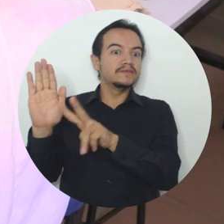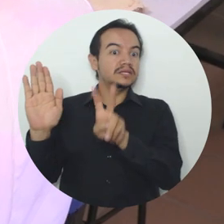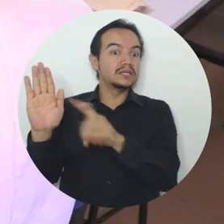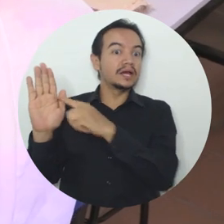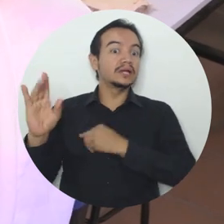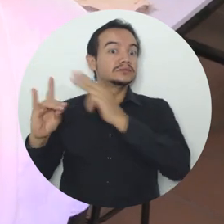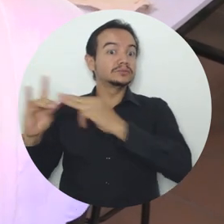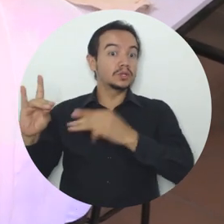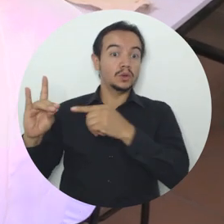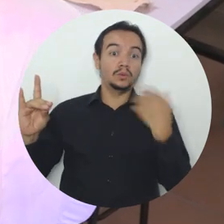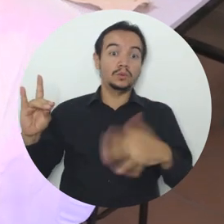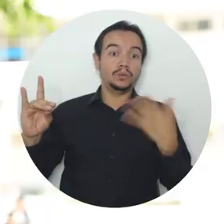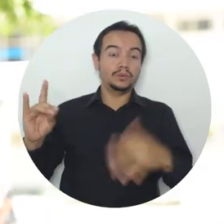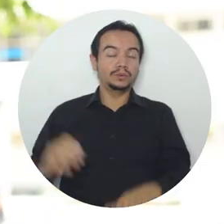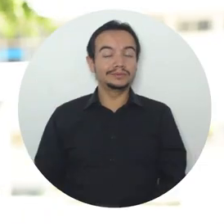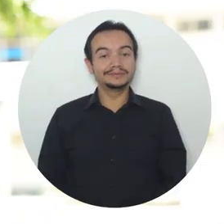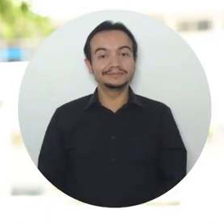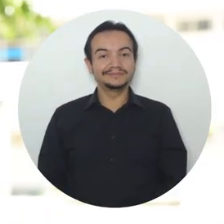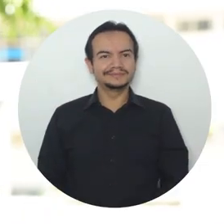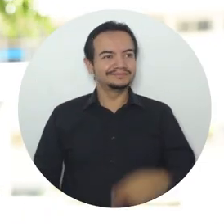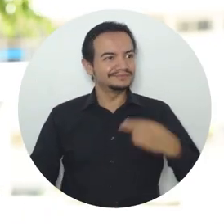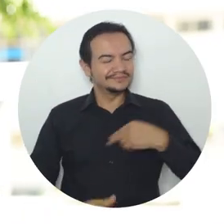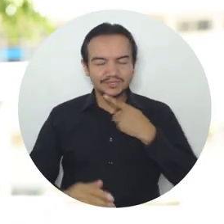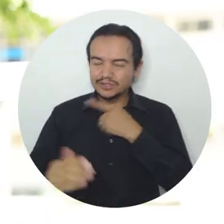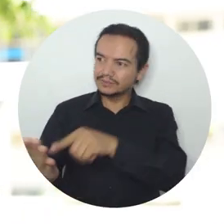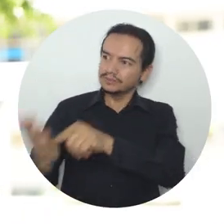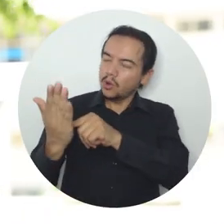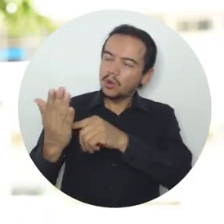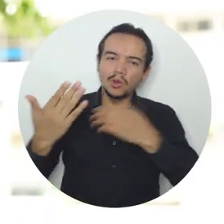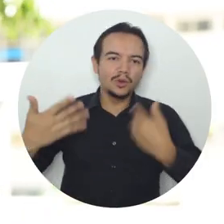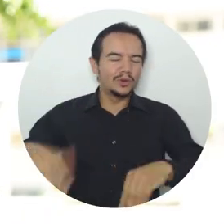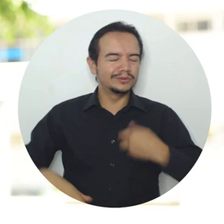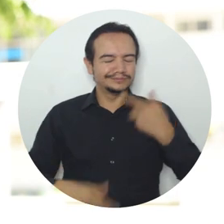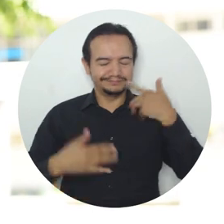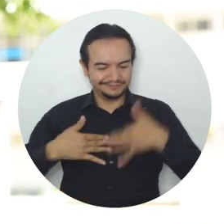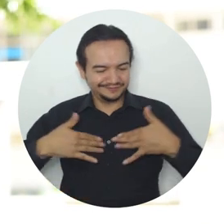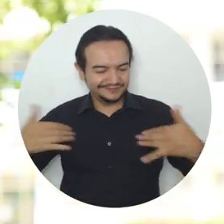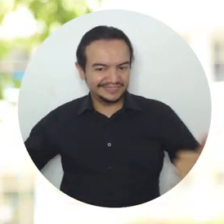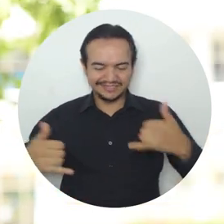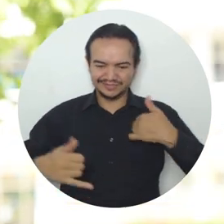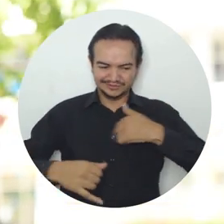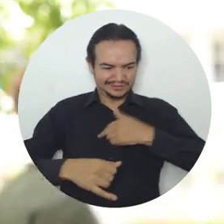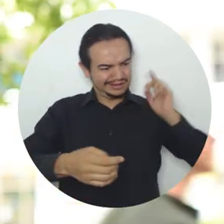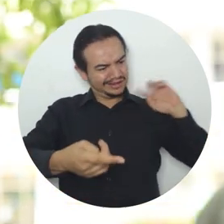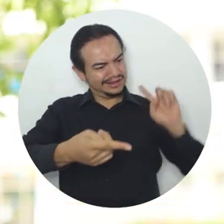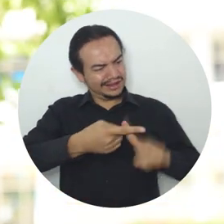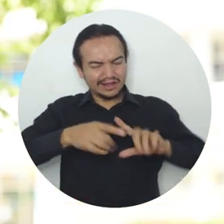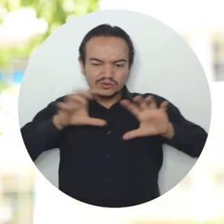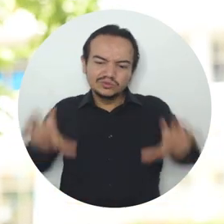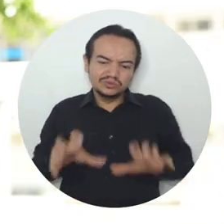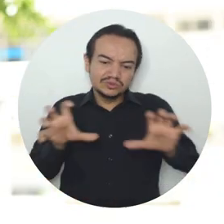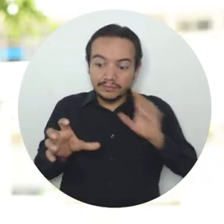fueron analizadas en la versión 2022 recibimos con mucha alegría esta noticia se han hecho muchas actividades gestiones para que